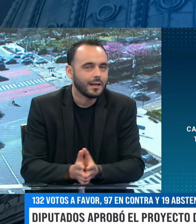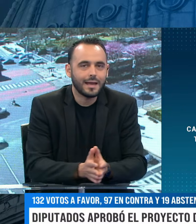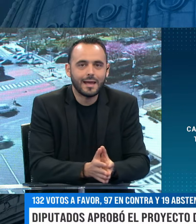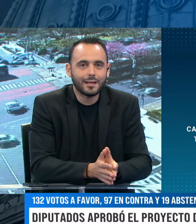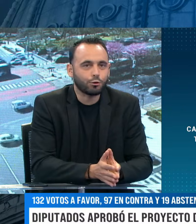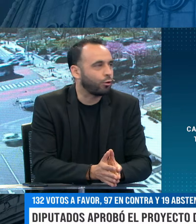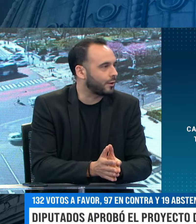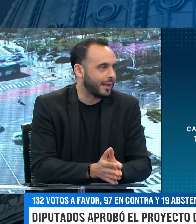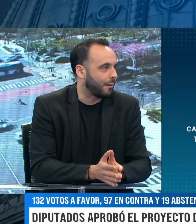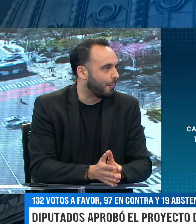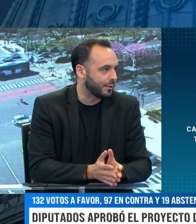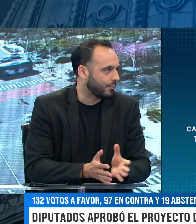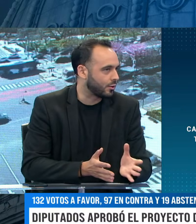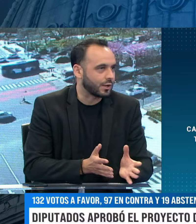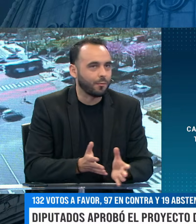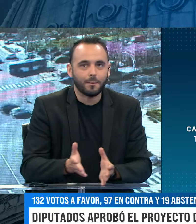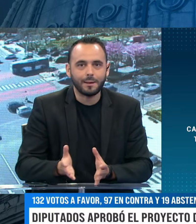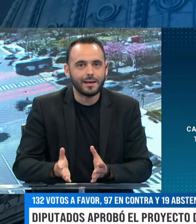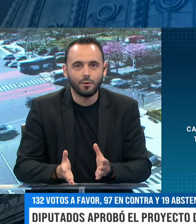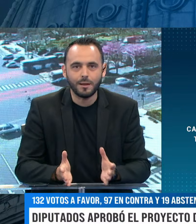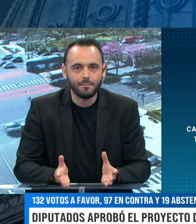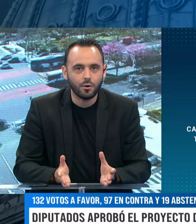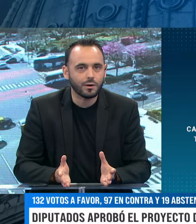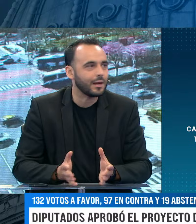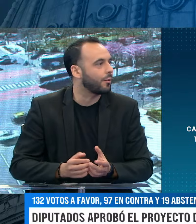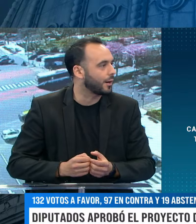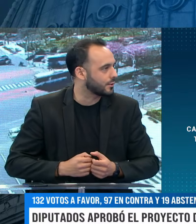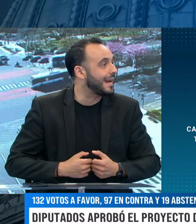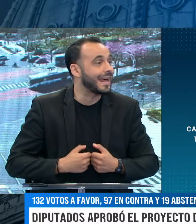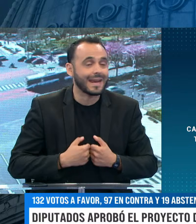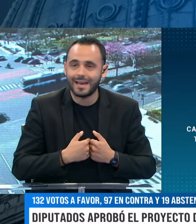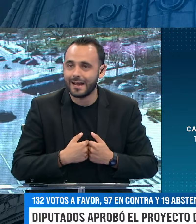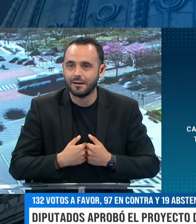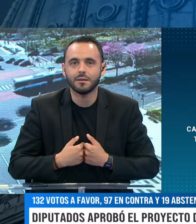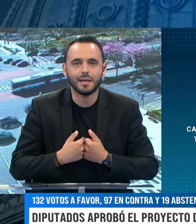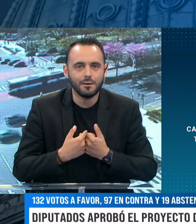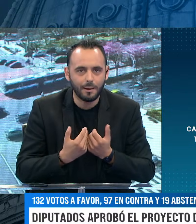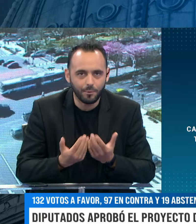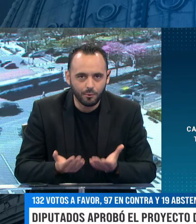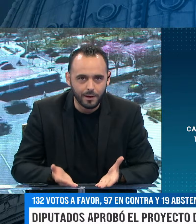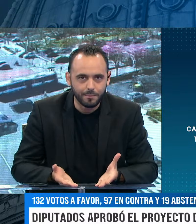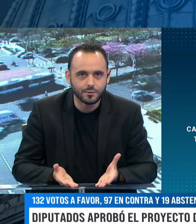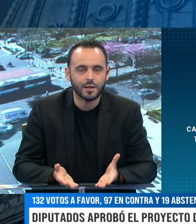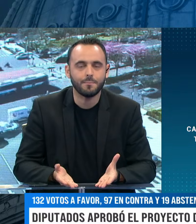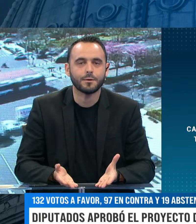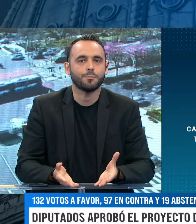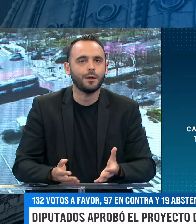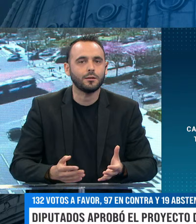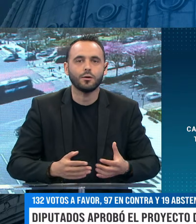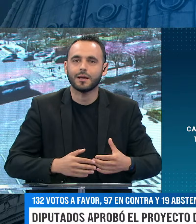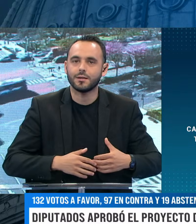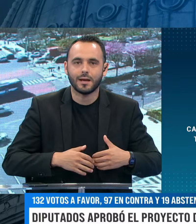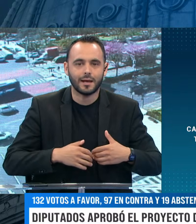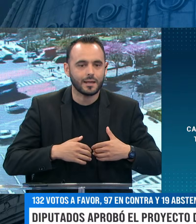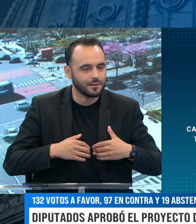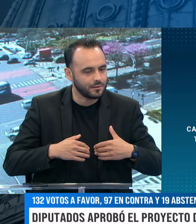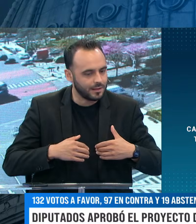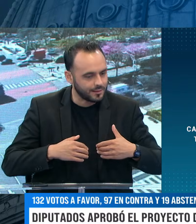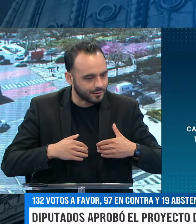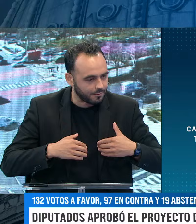Sí. Todos teníamos más o menos en los papeles lo mismo, que el gobierno nacional en general iba a aprobar el presupuesto, que